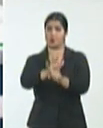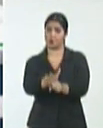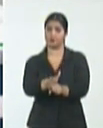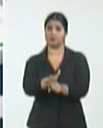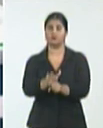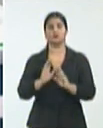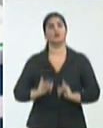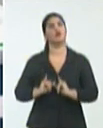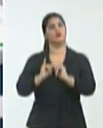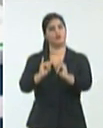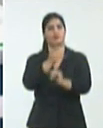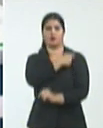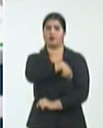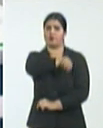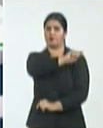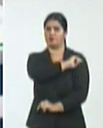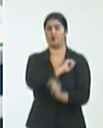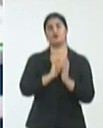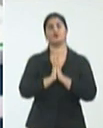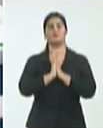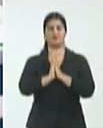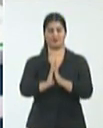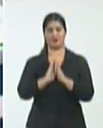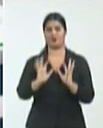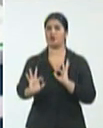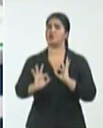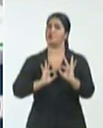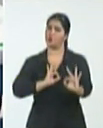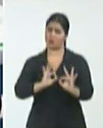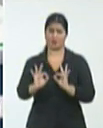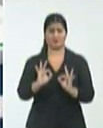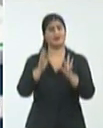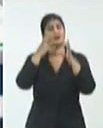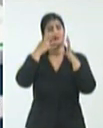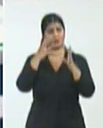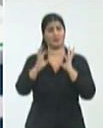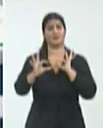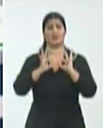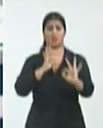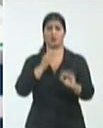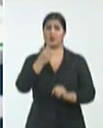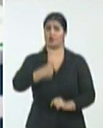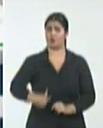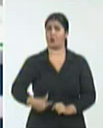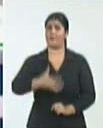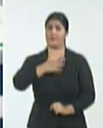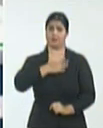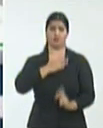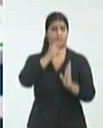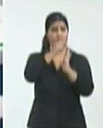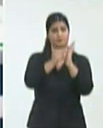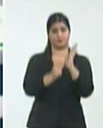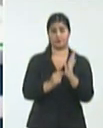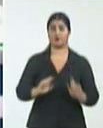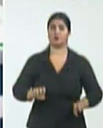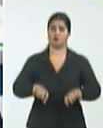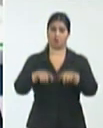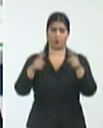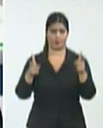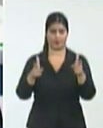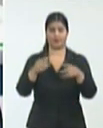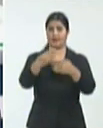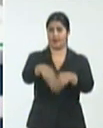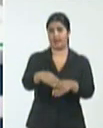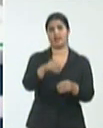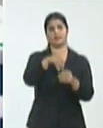llamado al cuidado de todos en sentido general y a mantener las medidas higiénico-sanitarias. Doy los